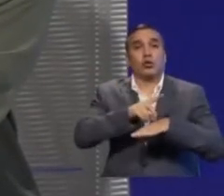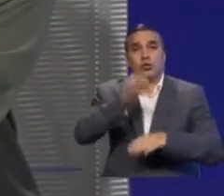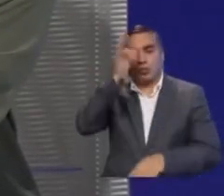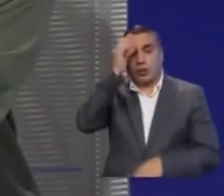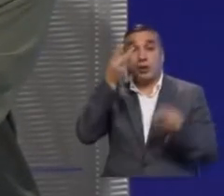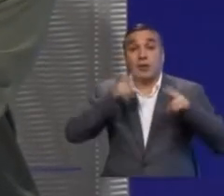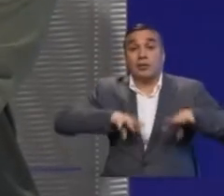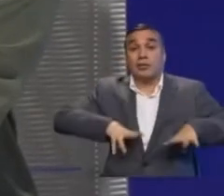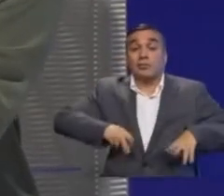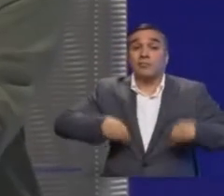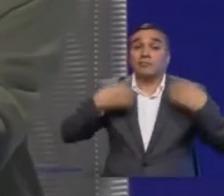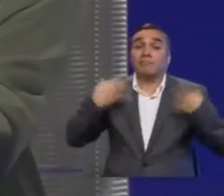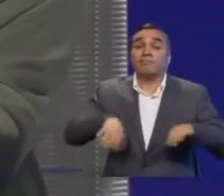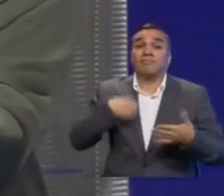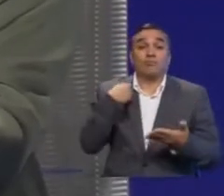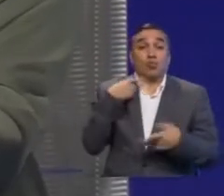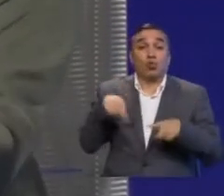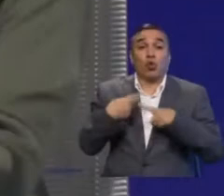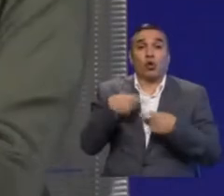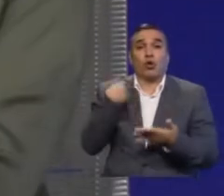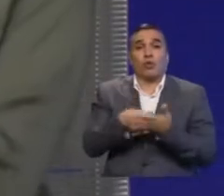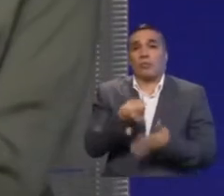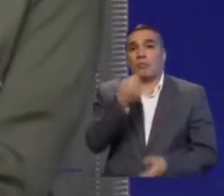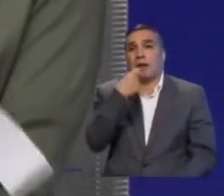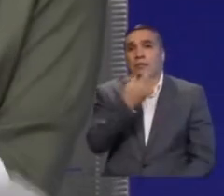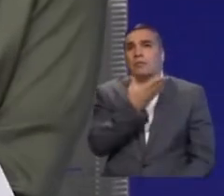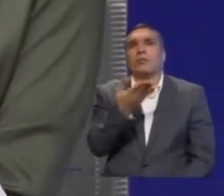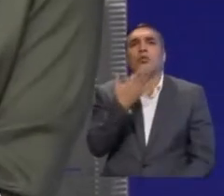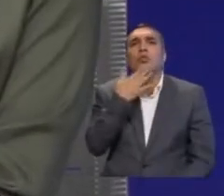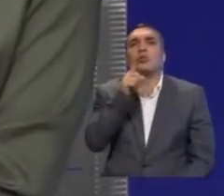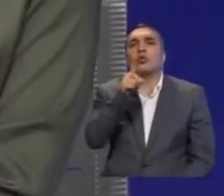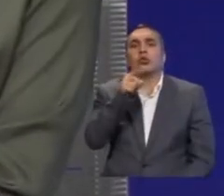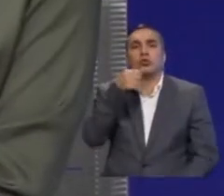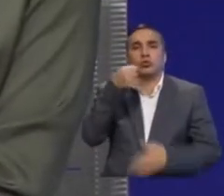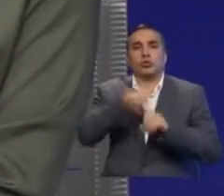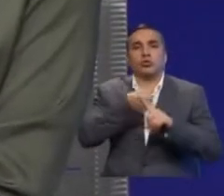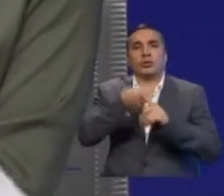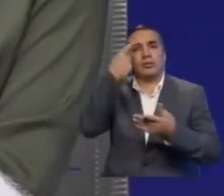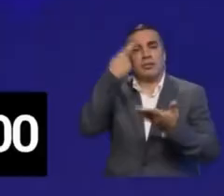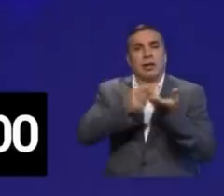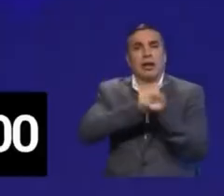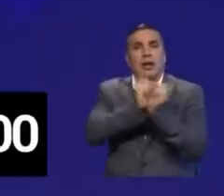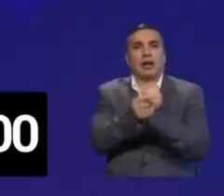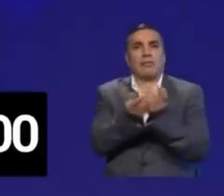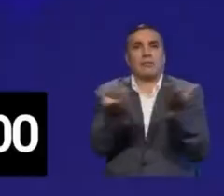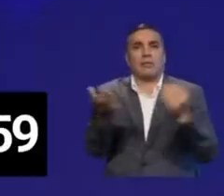corrupción también en adquisición de medicamentos e insumos. ¿Cómo usted cambiaría esta realidad?